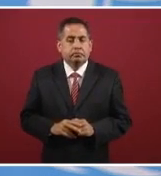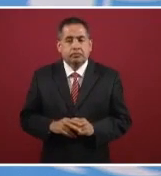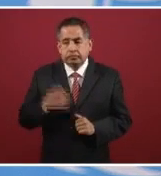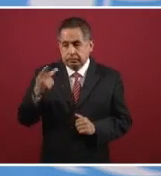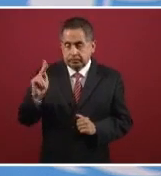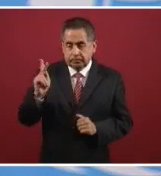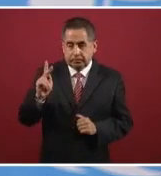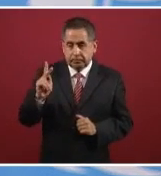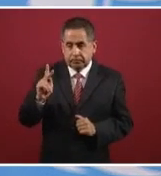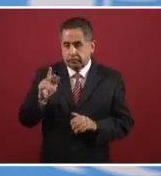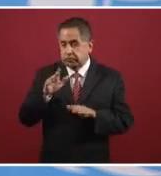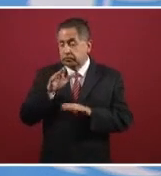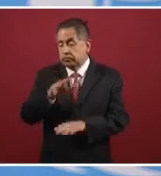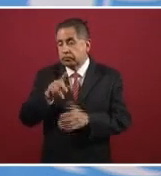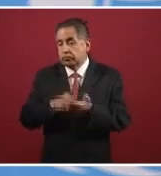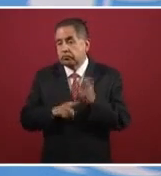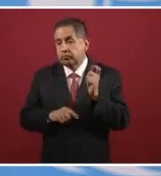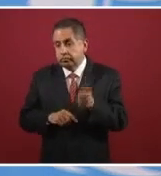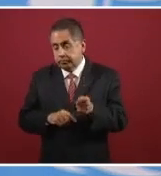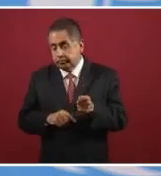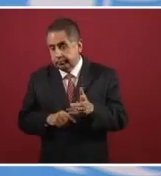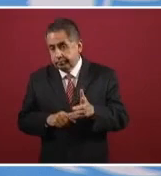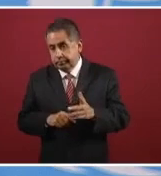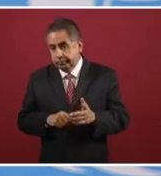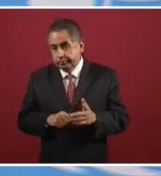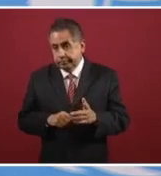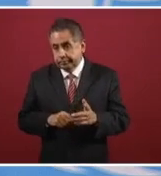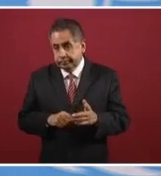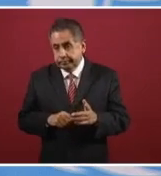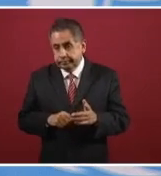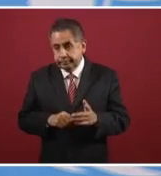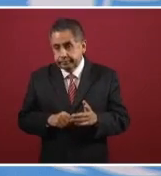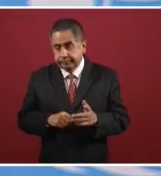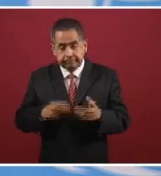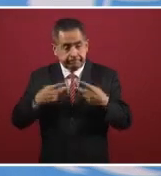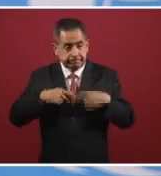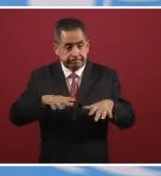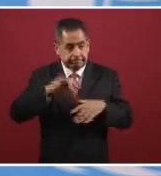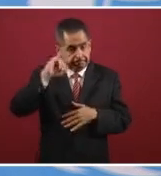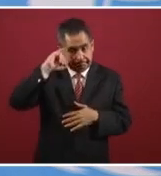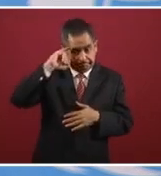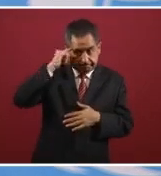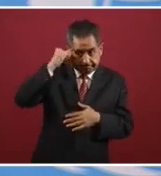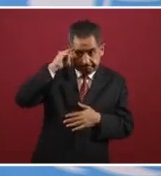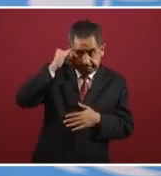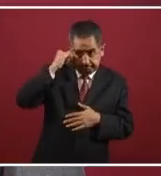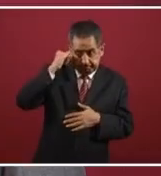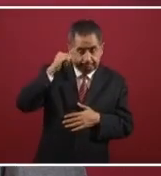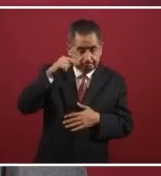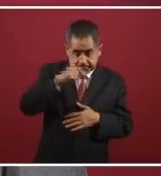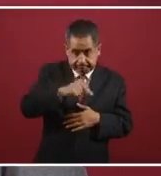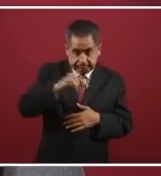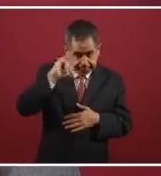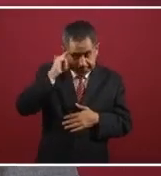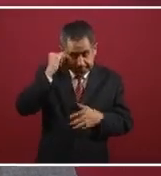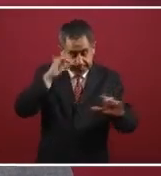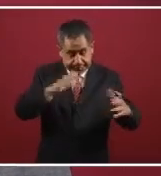Pero en el caso de la población indígena, ¿sí?